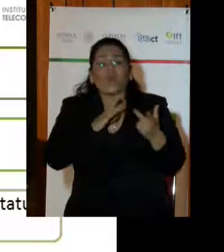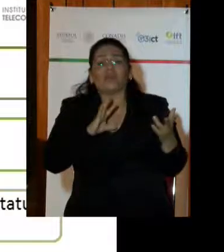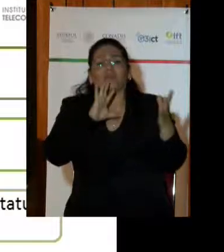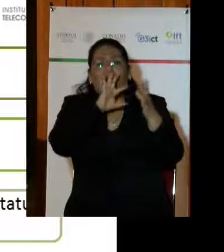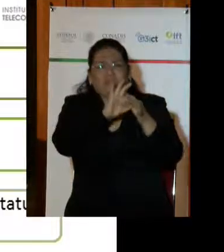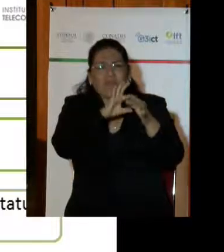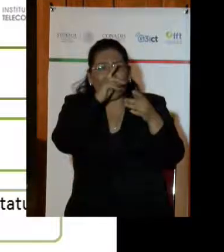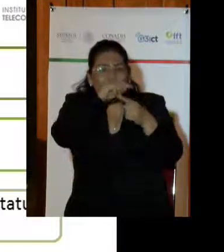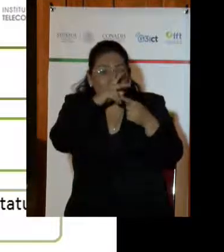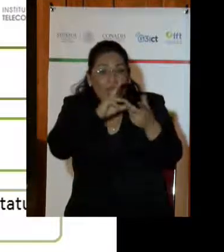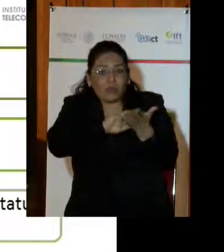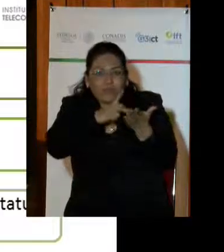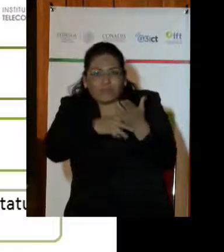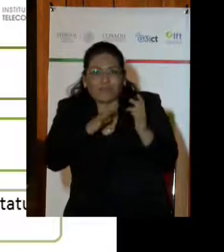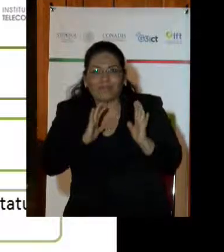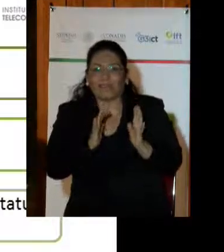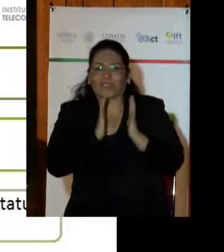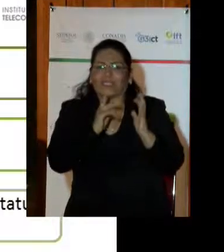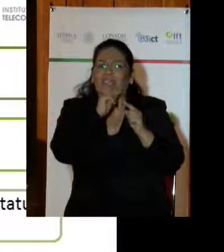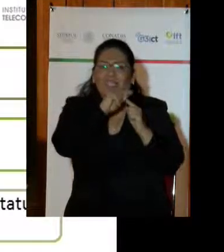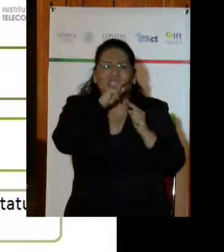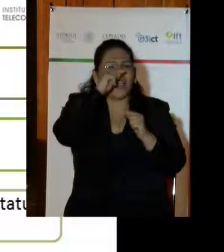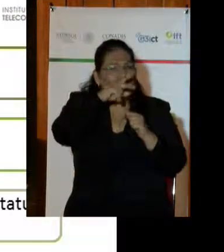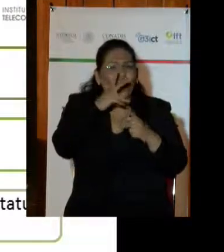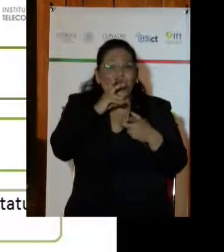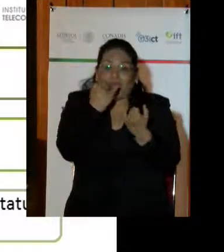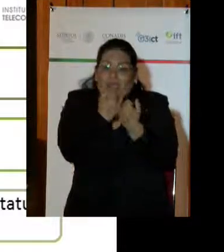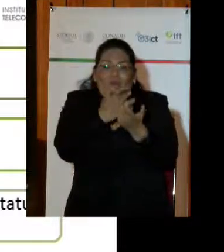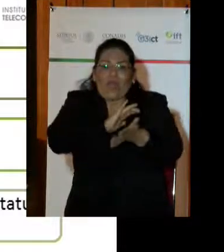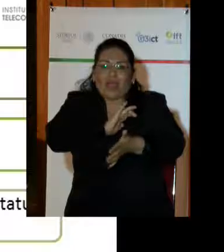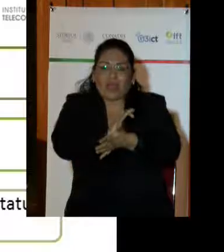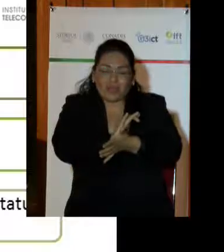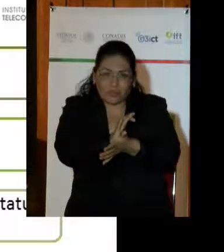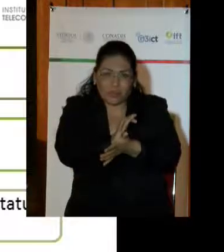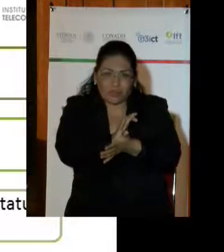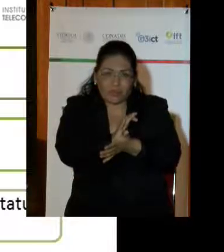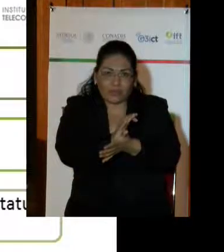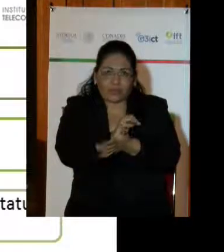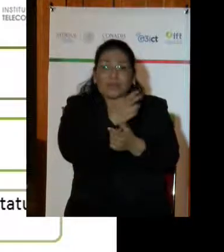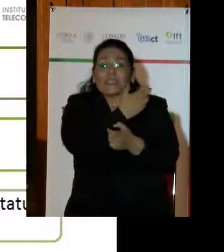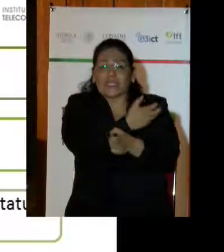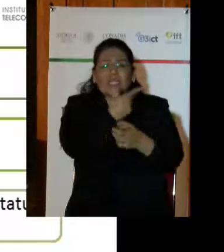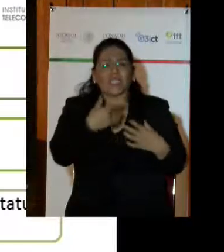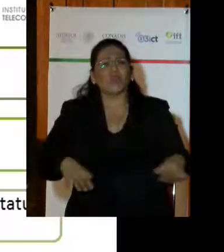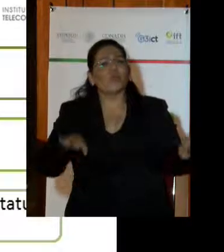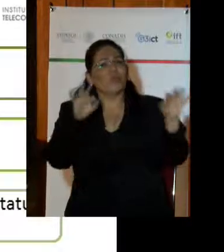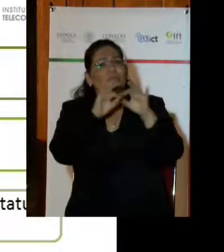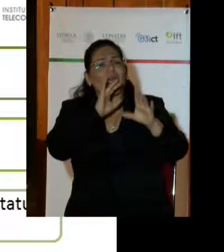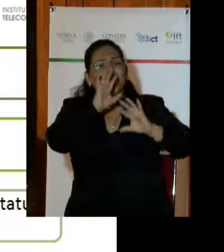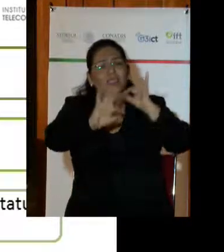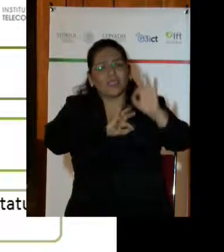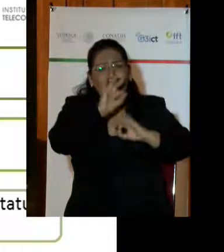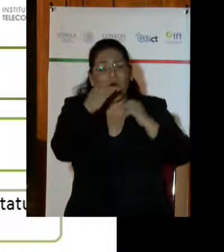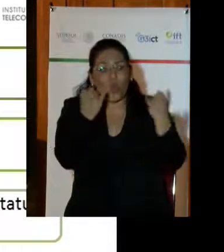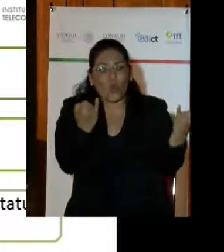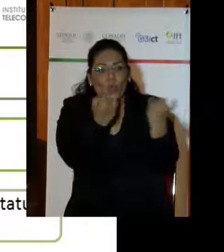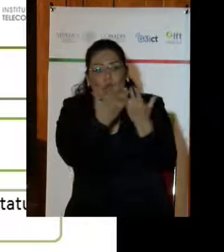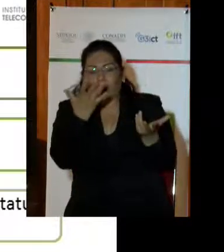pero cuestan el doble, pues también sería discriminatorio. Entonces es importante que si estamos tratando de igualar,